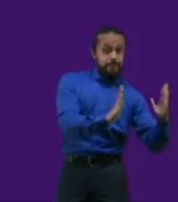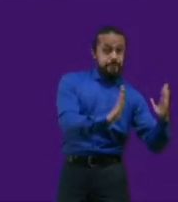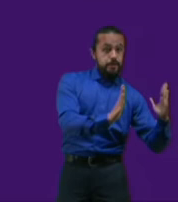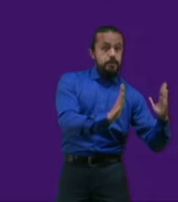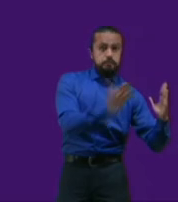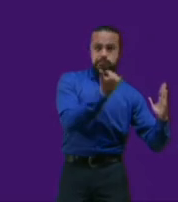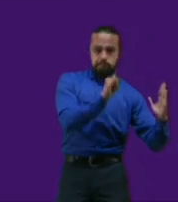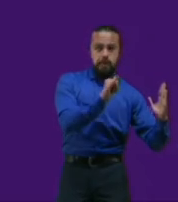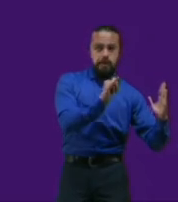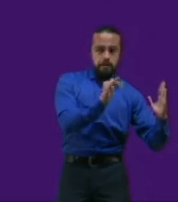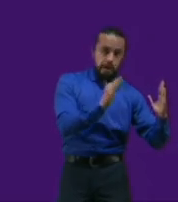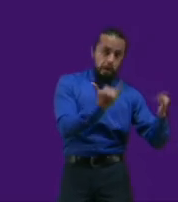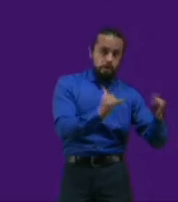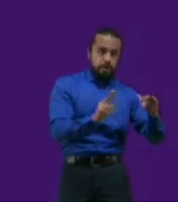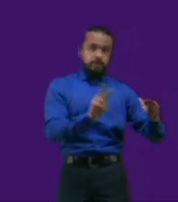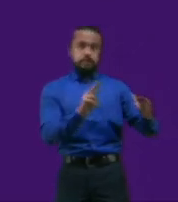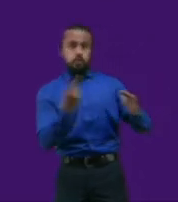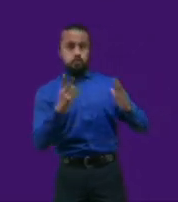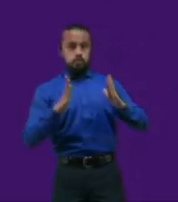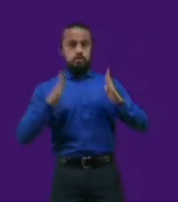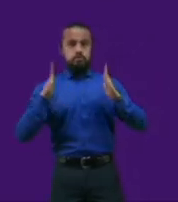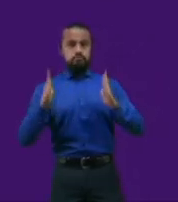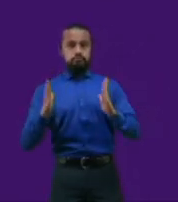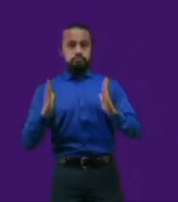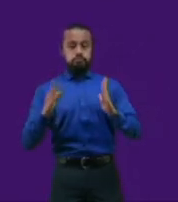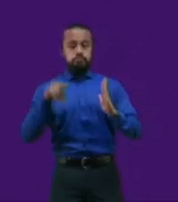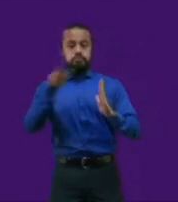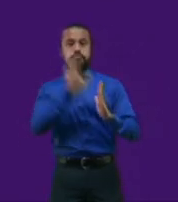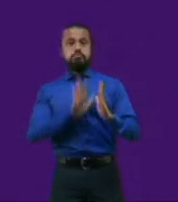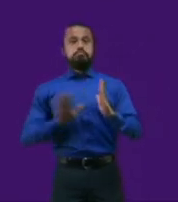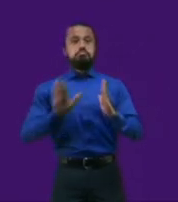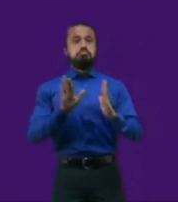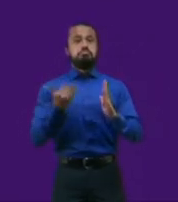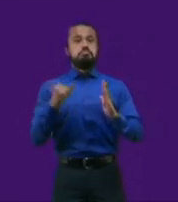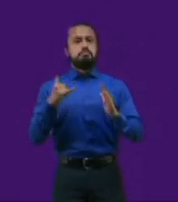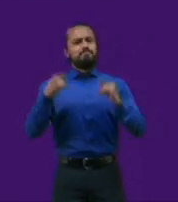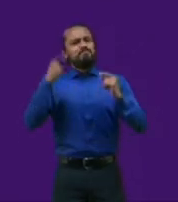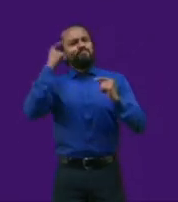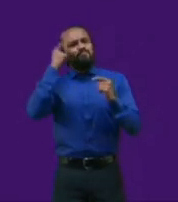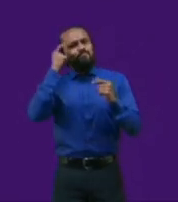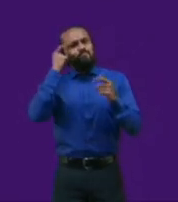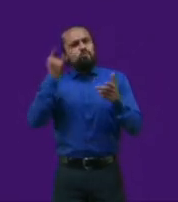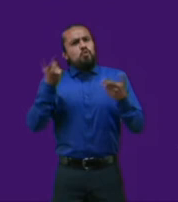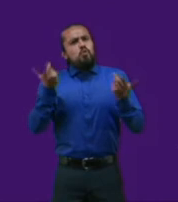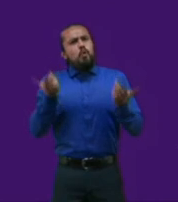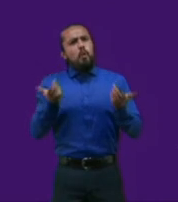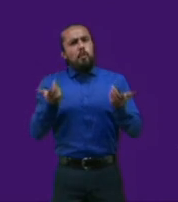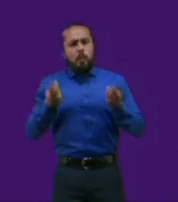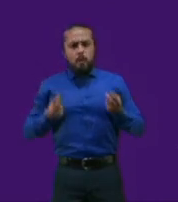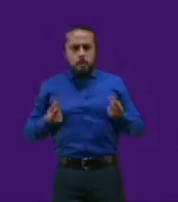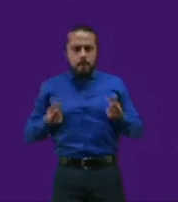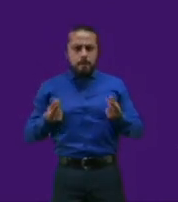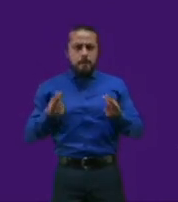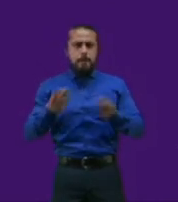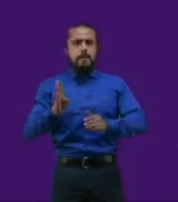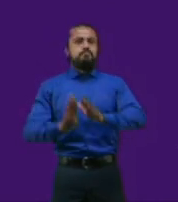pero pues ya queremos, yo ya quiero ver cómo podemos realmente aceleradamente crecer, o